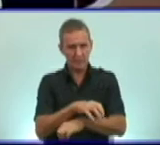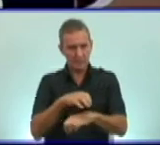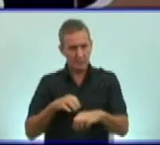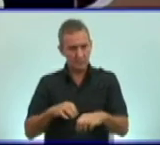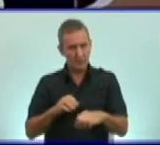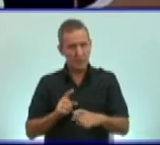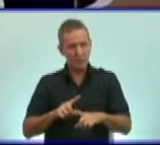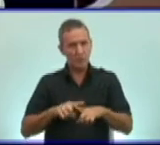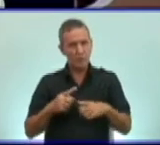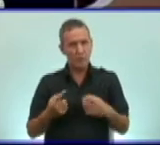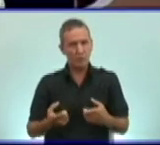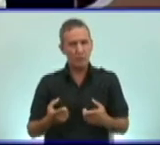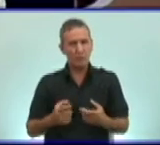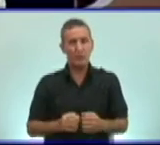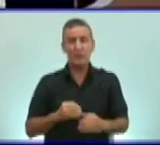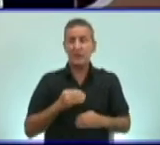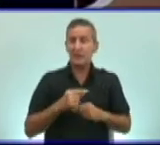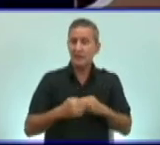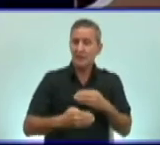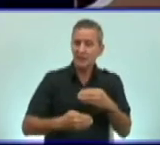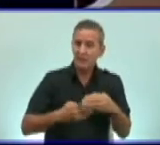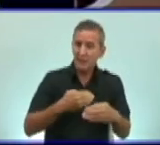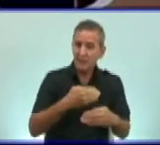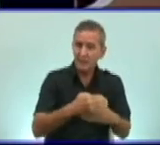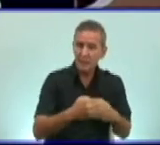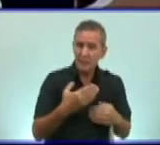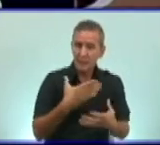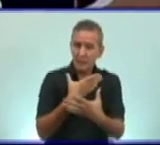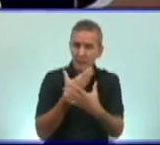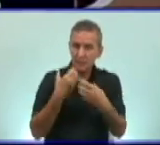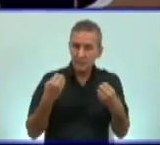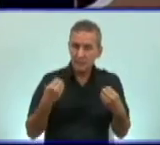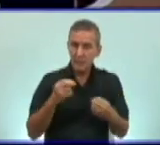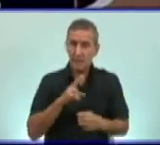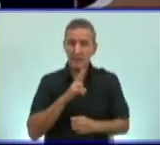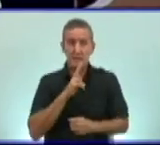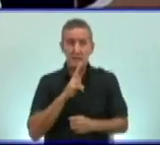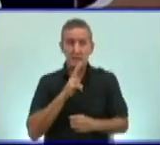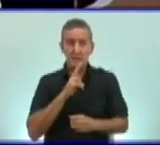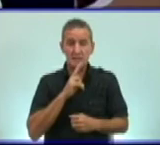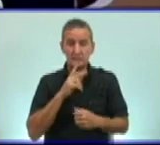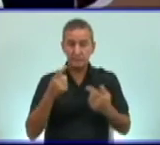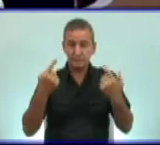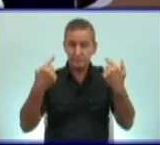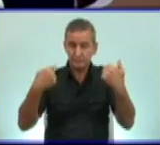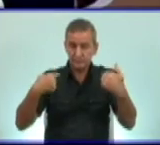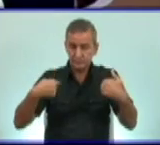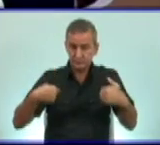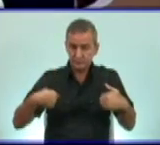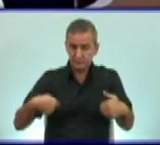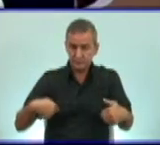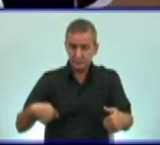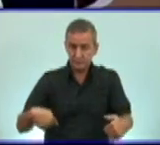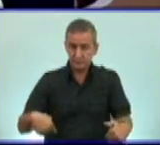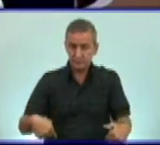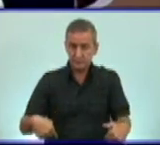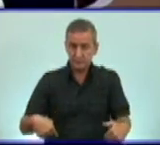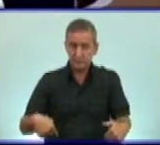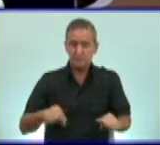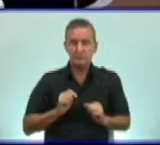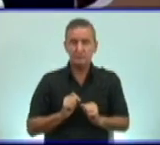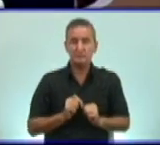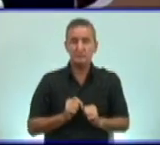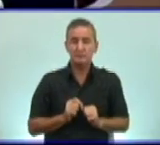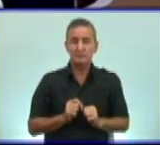¿Por qué? Porque en el proceso de perder agua, el organismo, es decir, en el proceso de deshidratación,